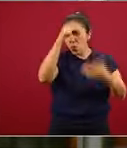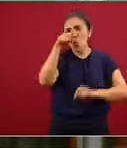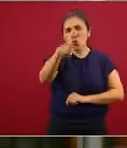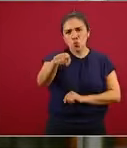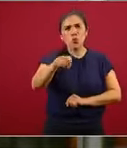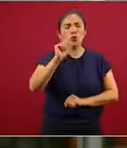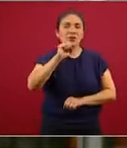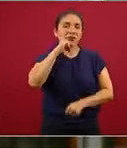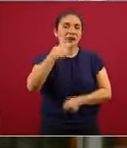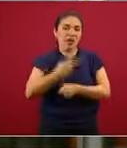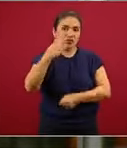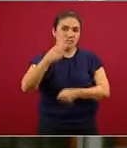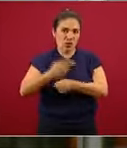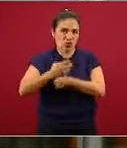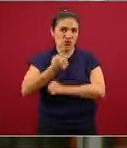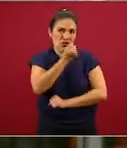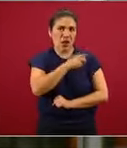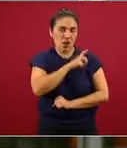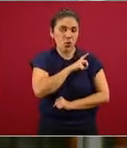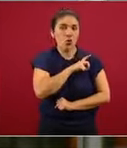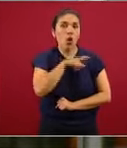es subsecretario de Salud y que es